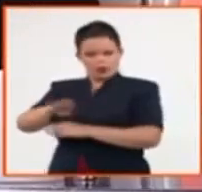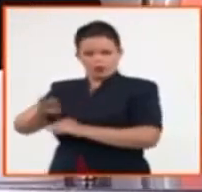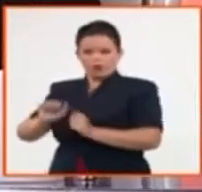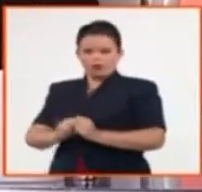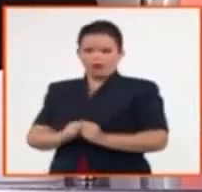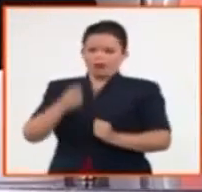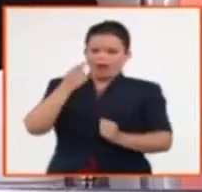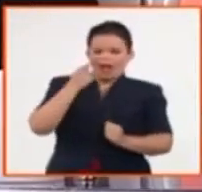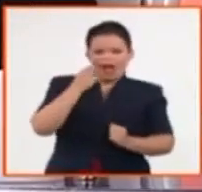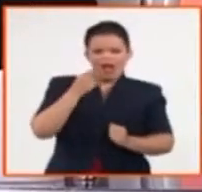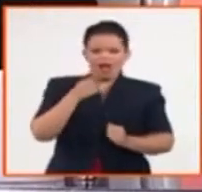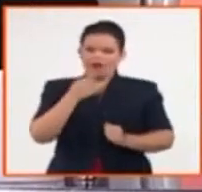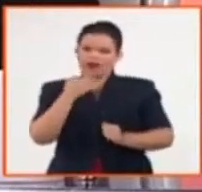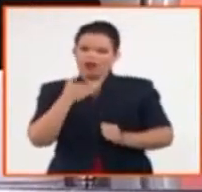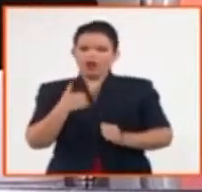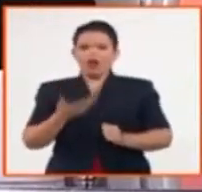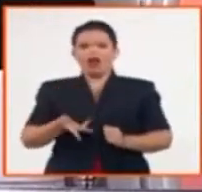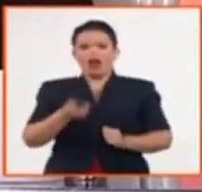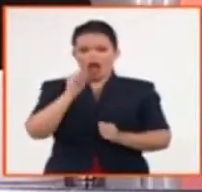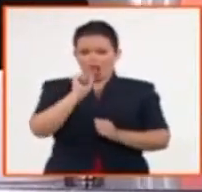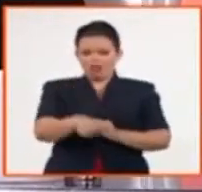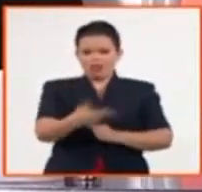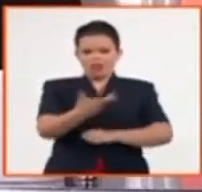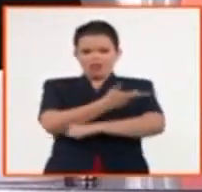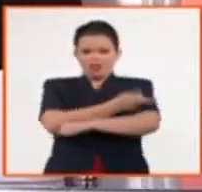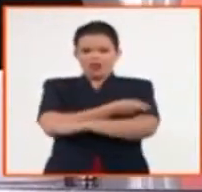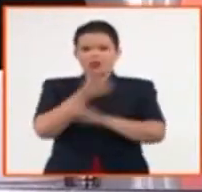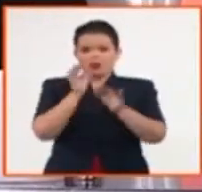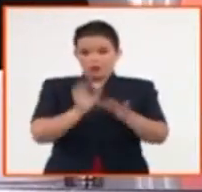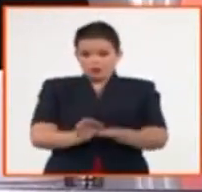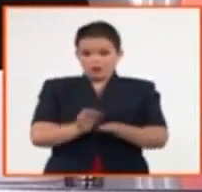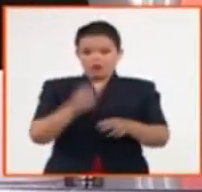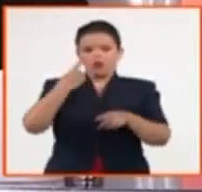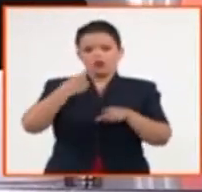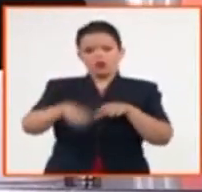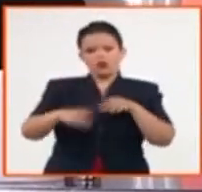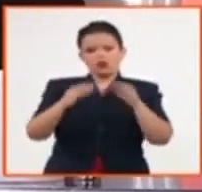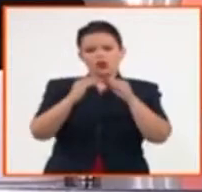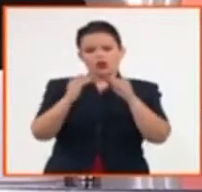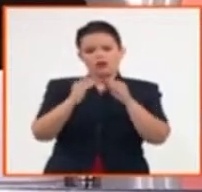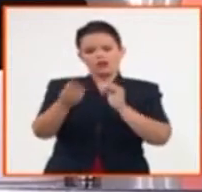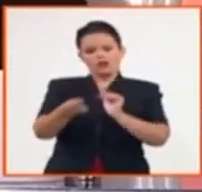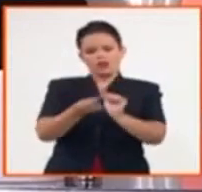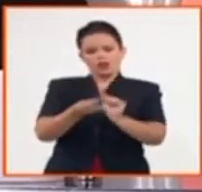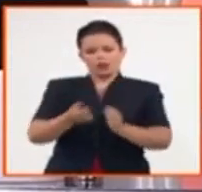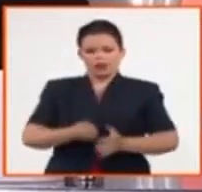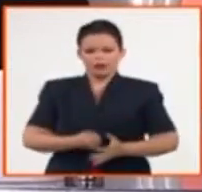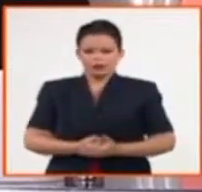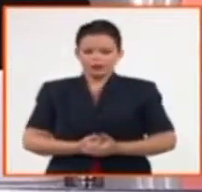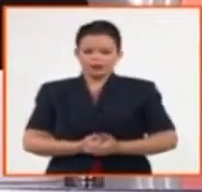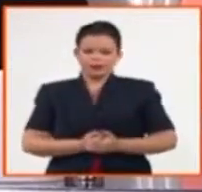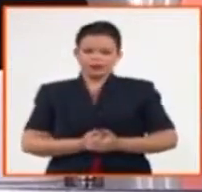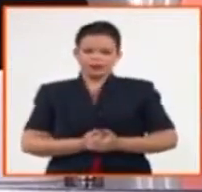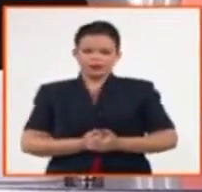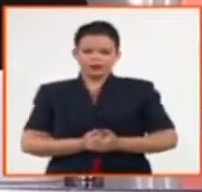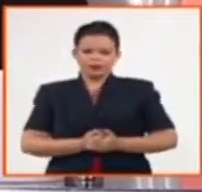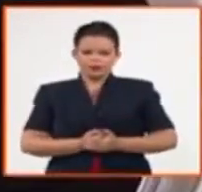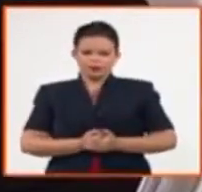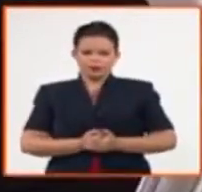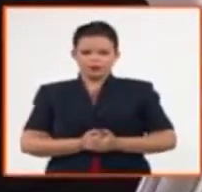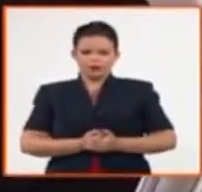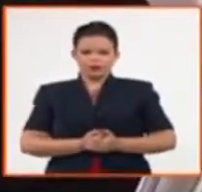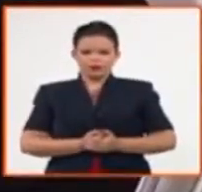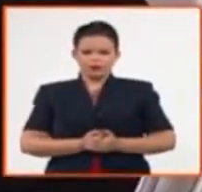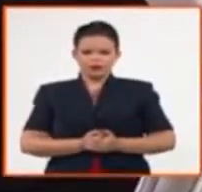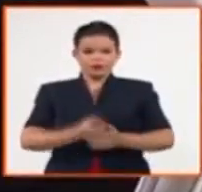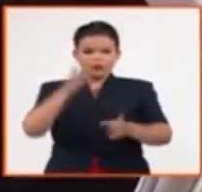vacunar a sus propios niños y a otros de la comunidad que puedan ser vacunados como centro de vacunatorio. Ese es un proceso que viene ya, a partir del